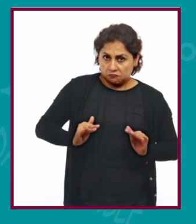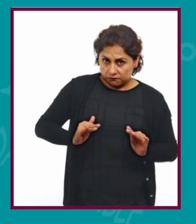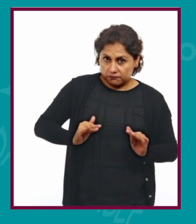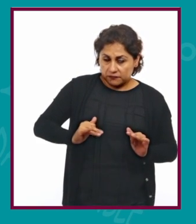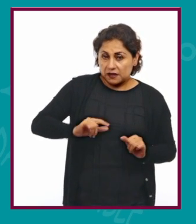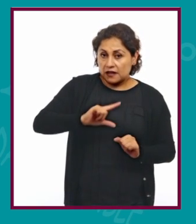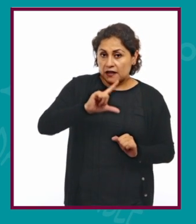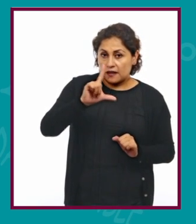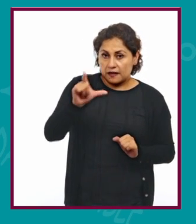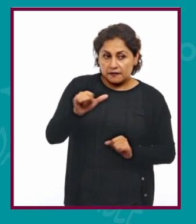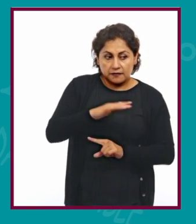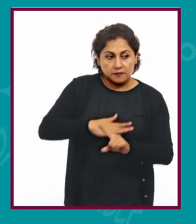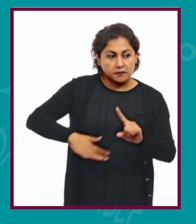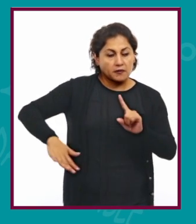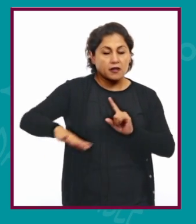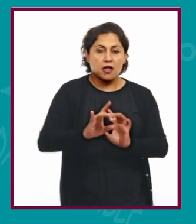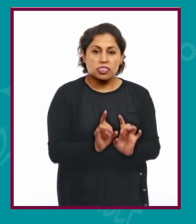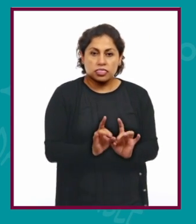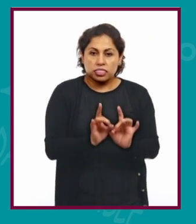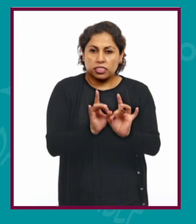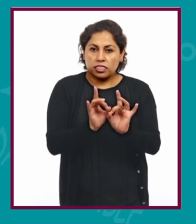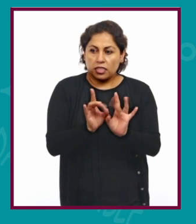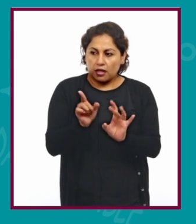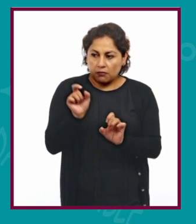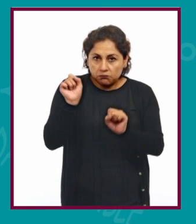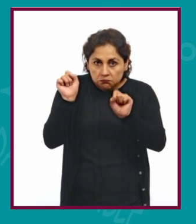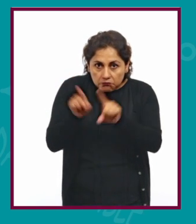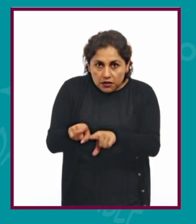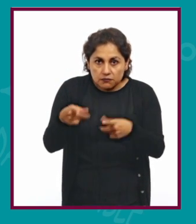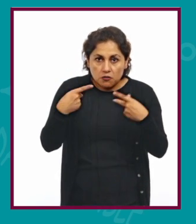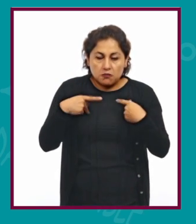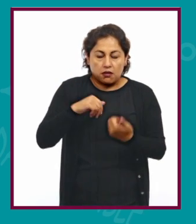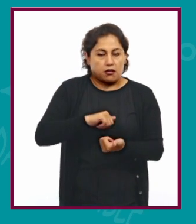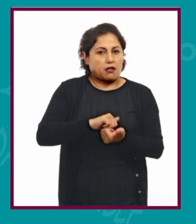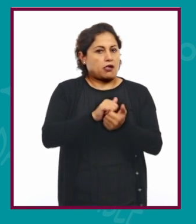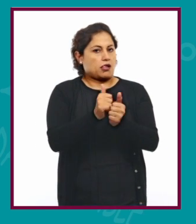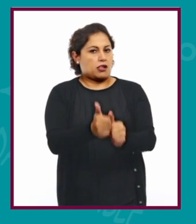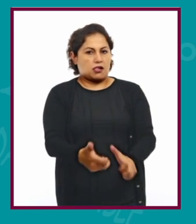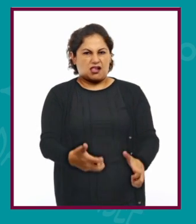tranquila, que cuando hay un cambio radical en las circunstancias pueden convertirse en personas